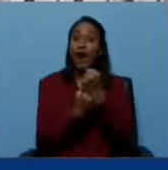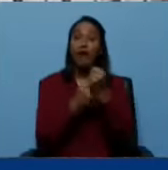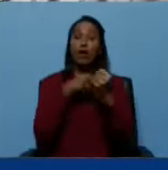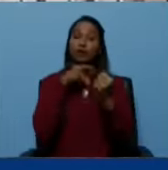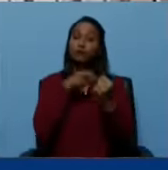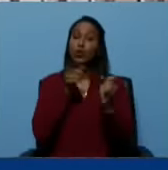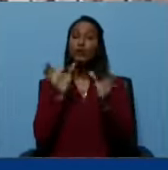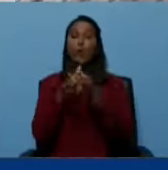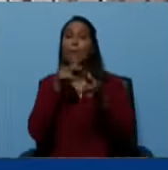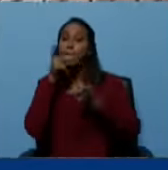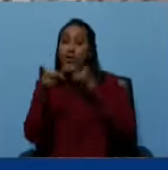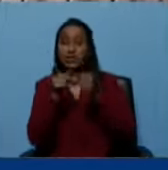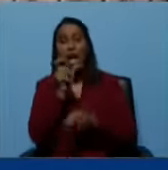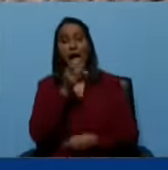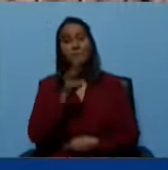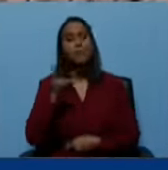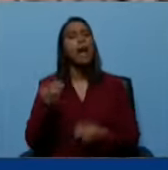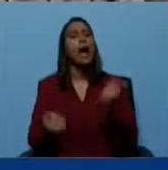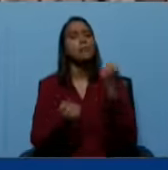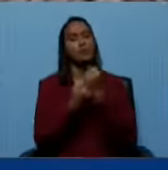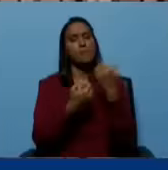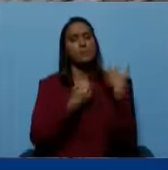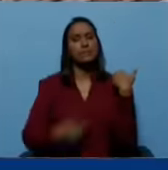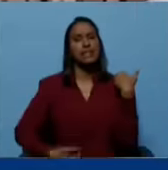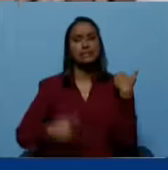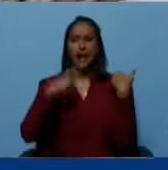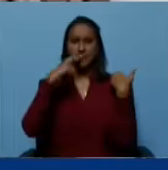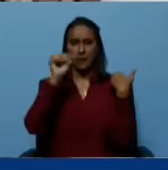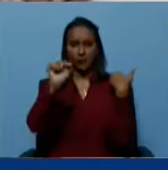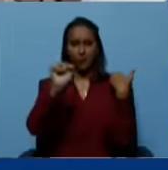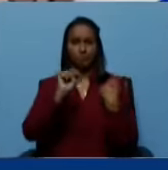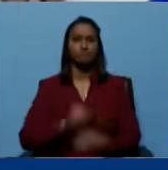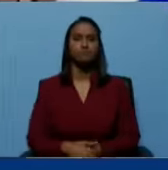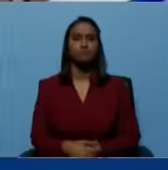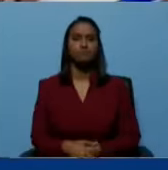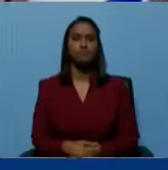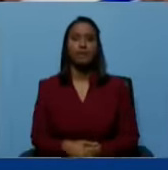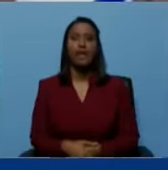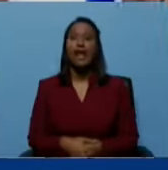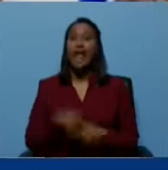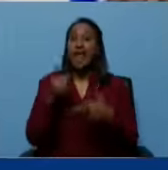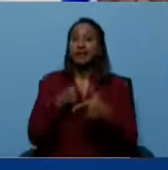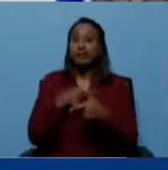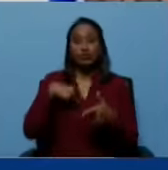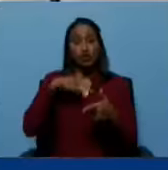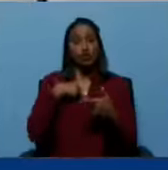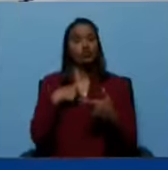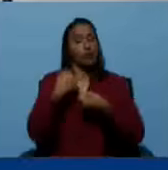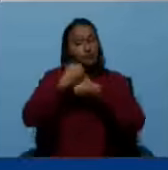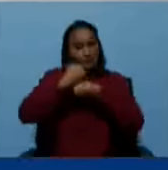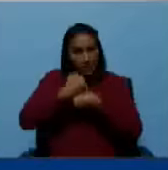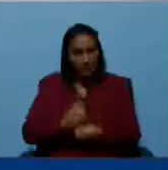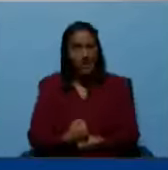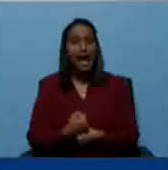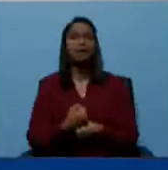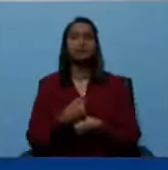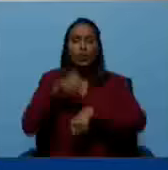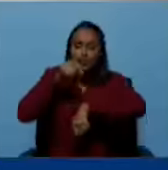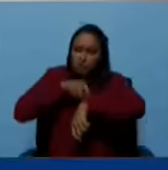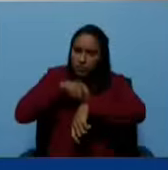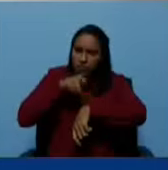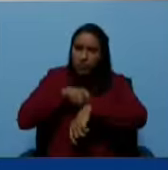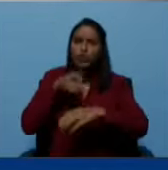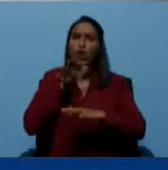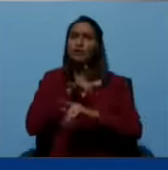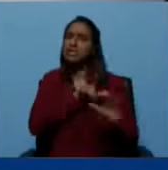de la República Bolivariana de Venezuela, Nicolás Maduro Moros. Estamos ya a la espera entonces de lo que será el ingreso del jefe de Estado venezolano Nicolás Maduro Moros a la